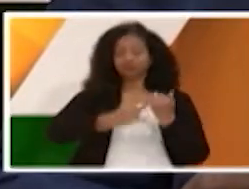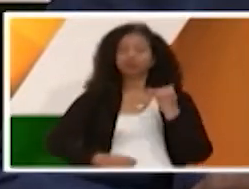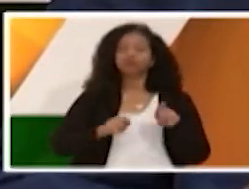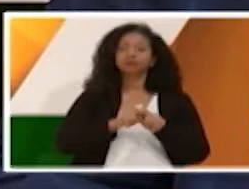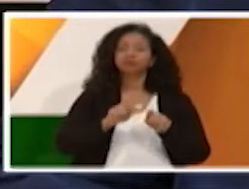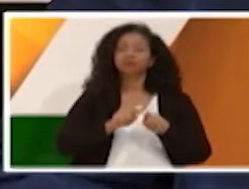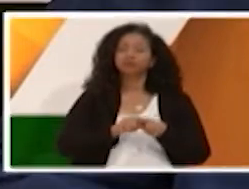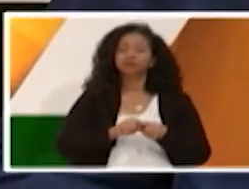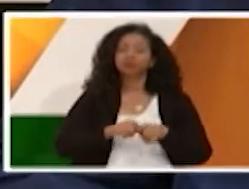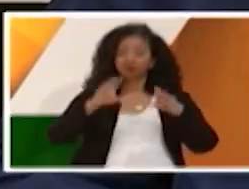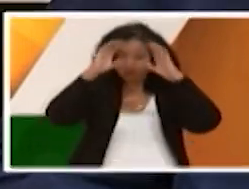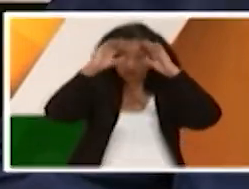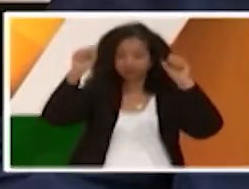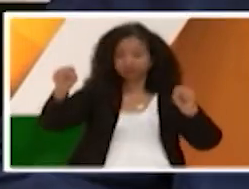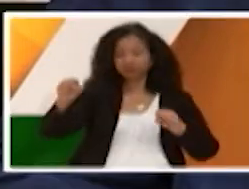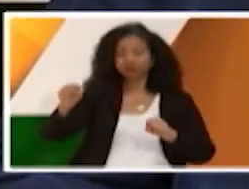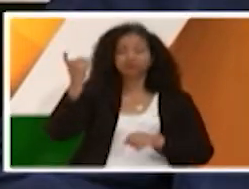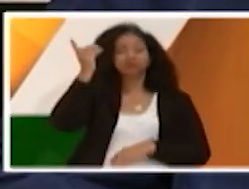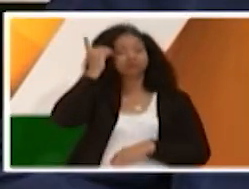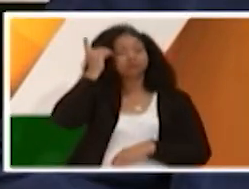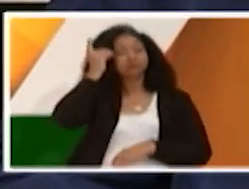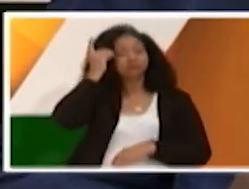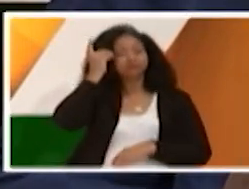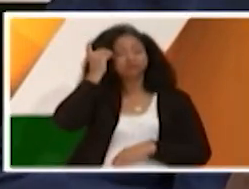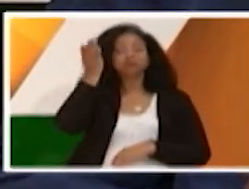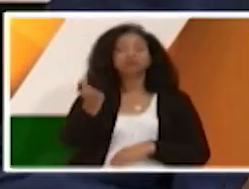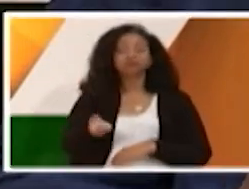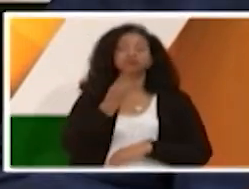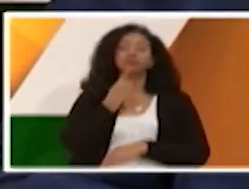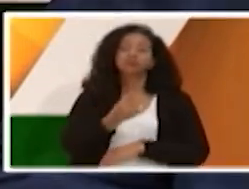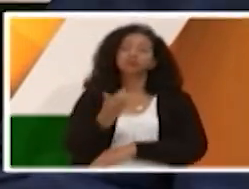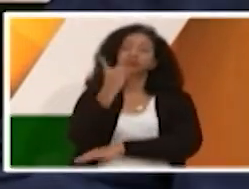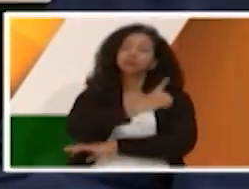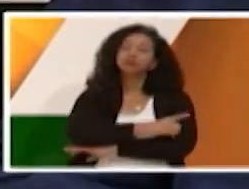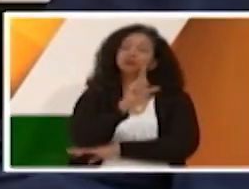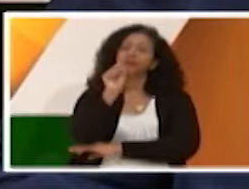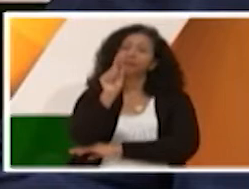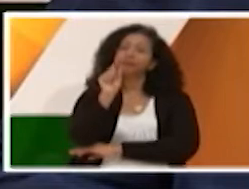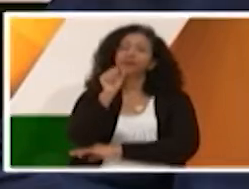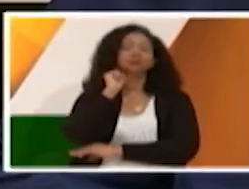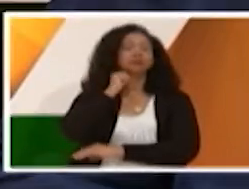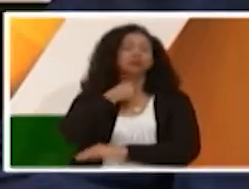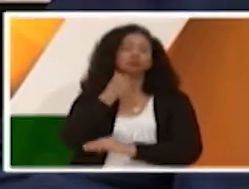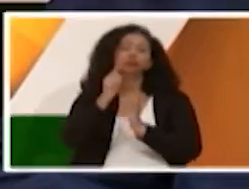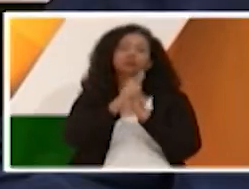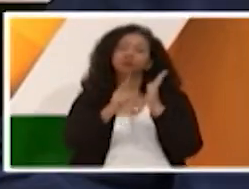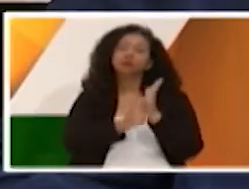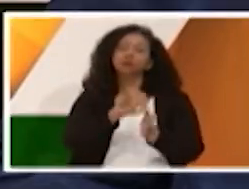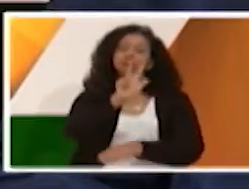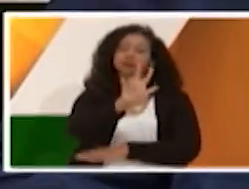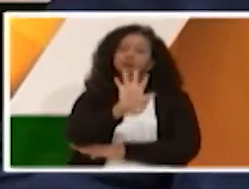presidente constitucional de la República, el licenciado Danilo Medina, el 20 de agosto promulgó la ley